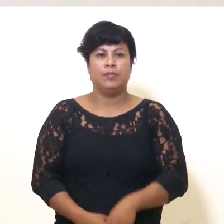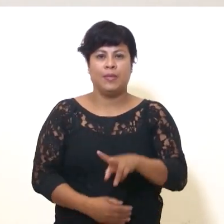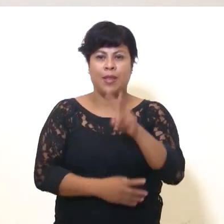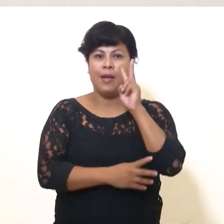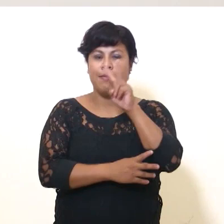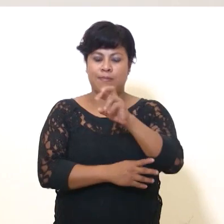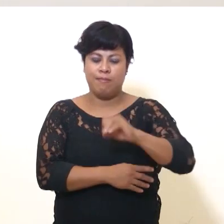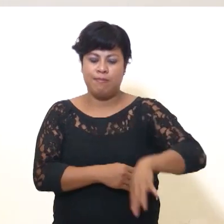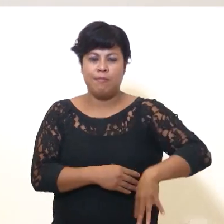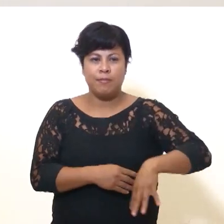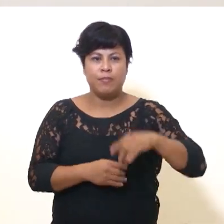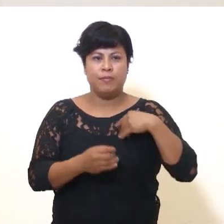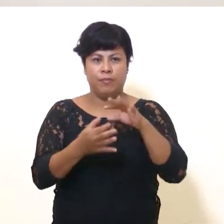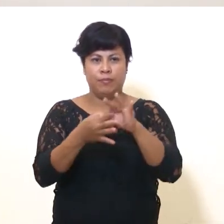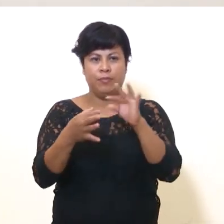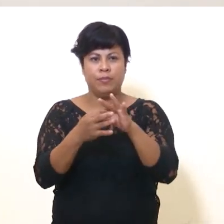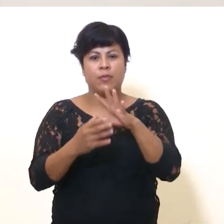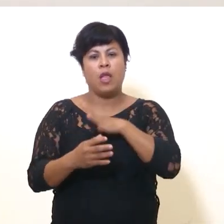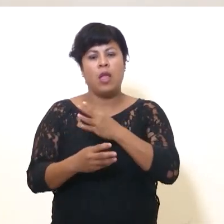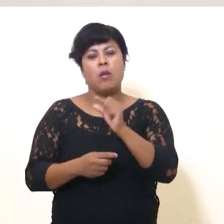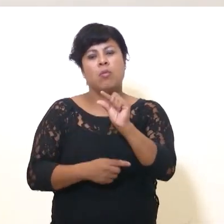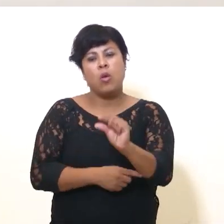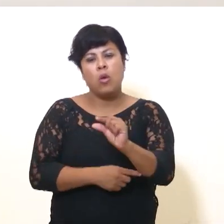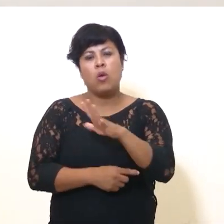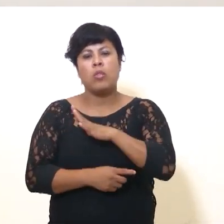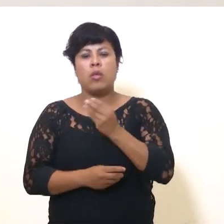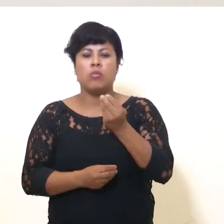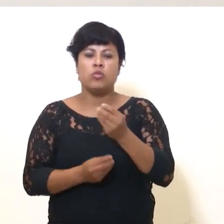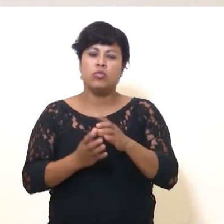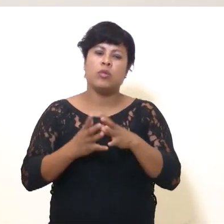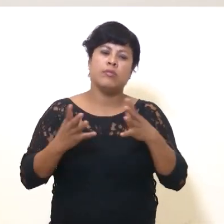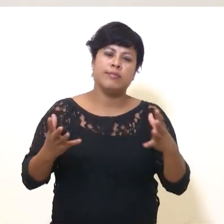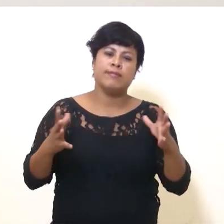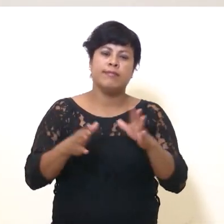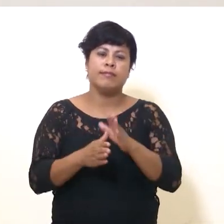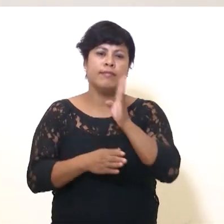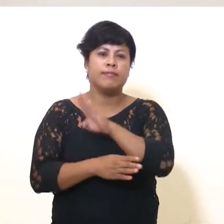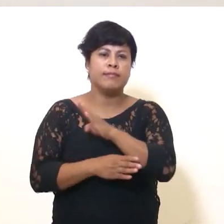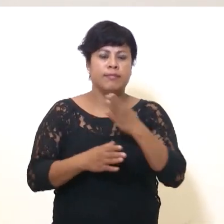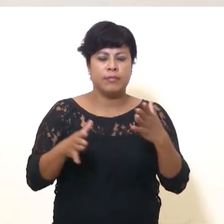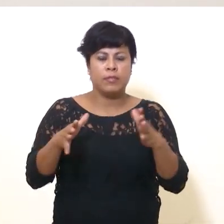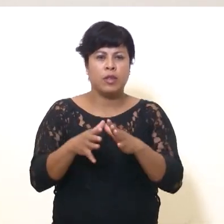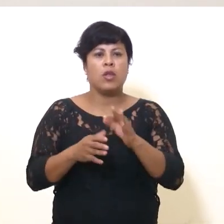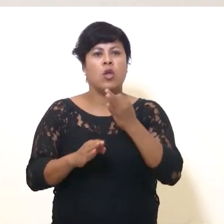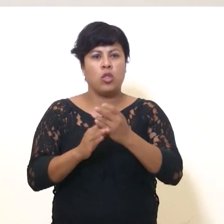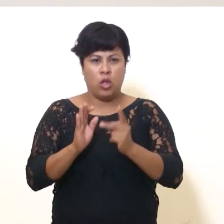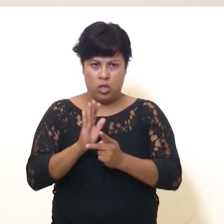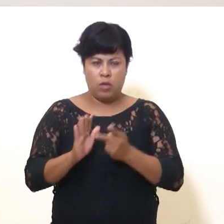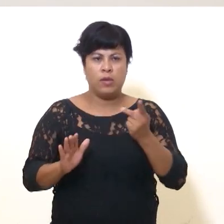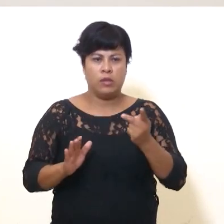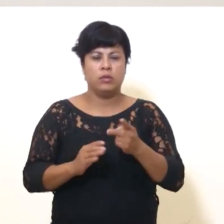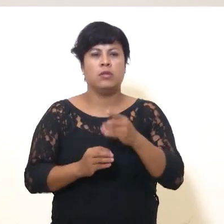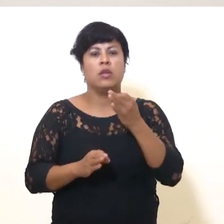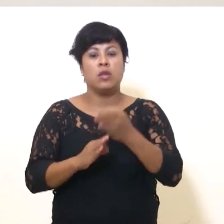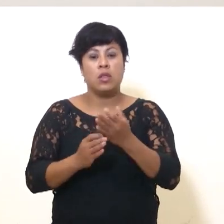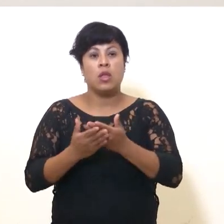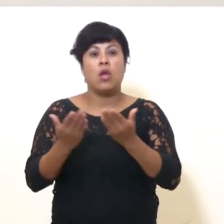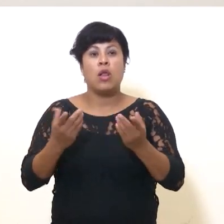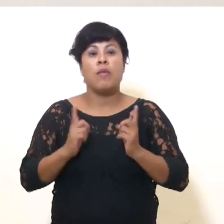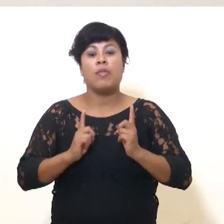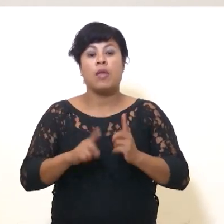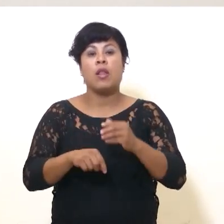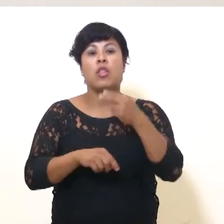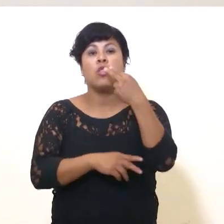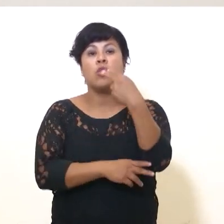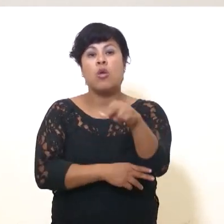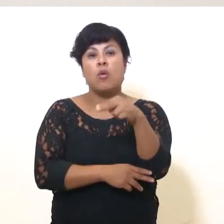Ya habíamos visto anteriormente donde hay poco, donde hay mucho, ¿se acuerdan? Ahorita lo volvimos a repetir y ahora le vamos a